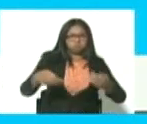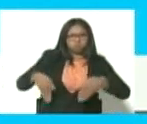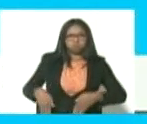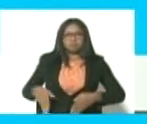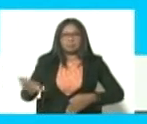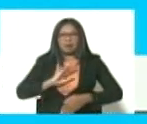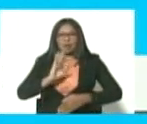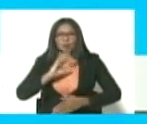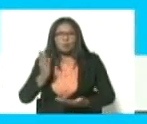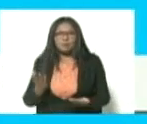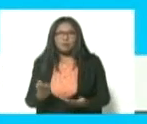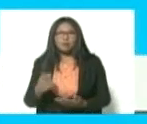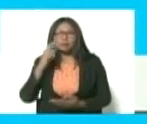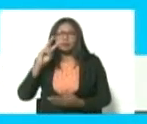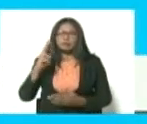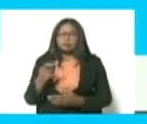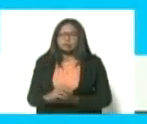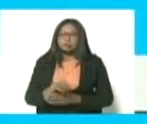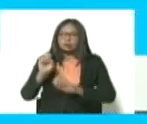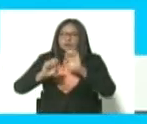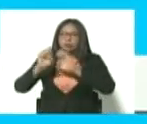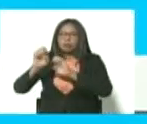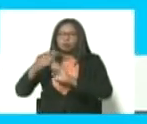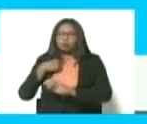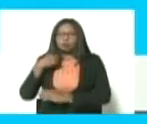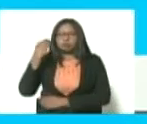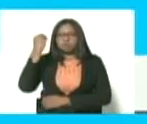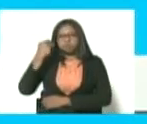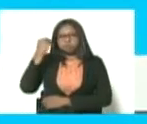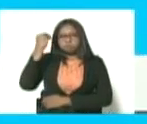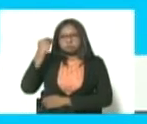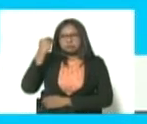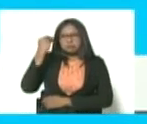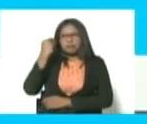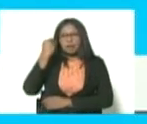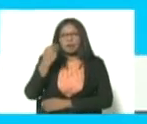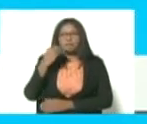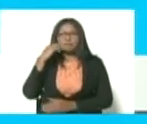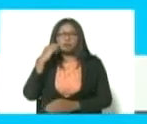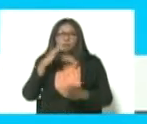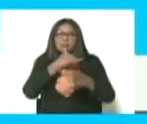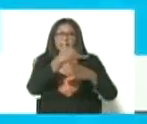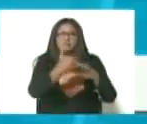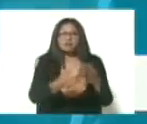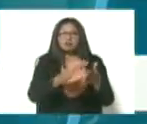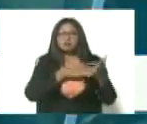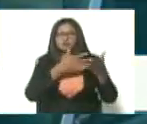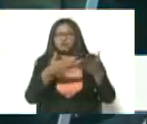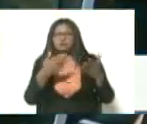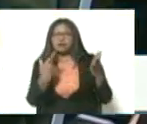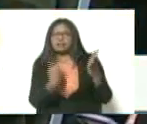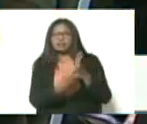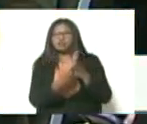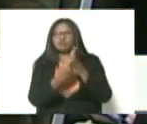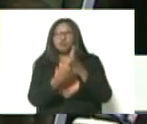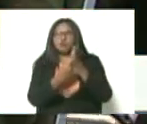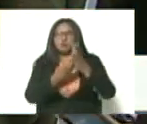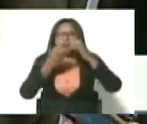Tomando en cuenta todos estos elementos, nosotros fuimos planificando la vacunación masiva